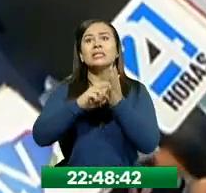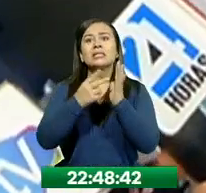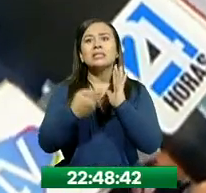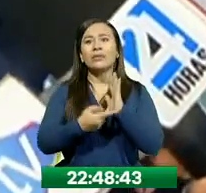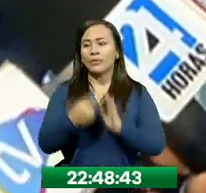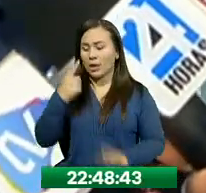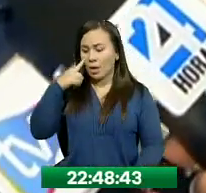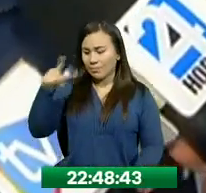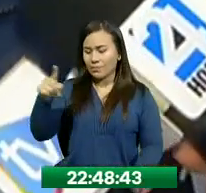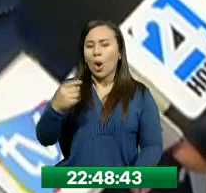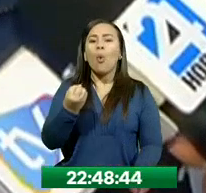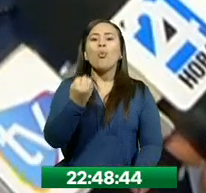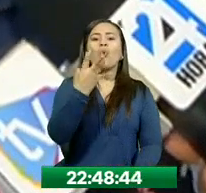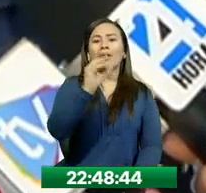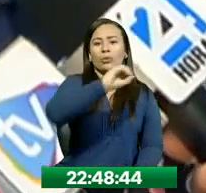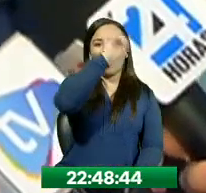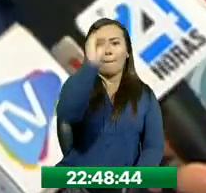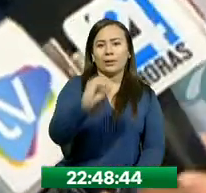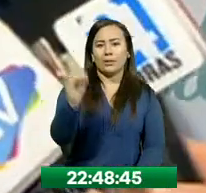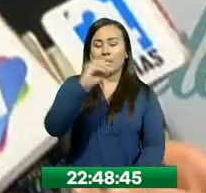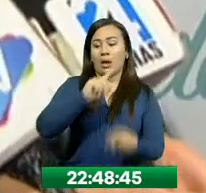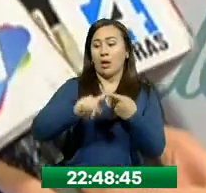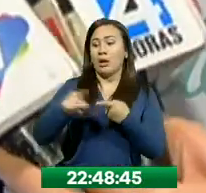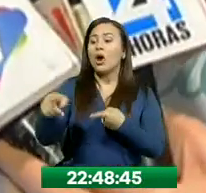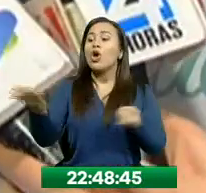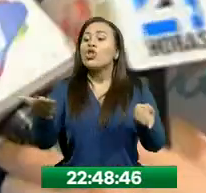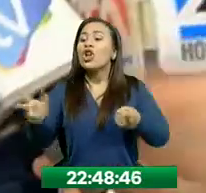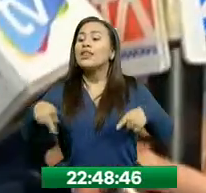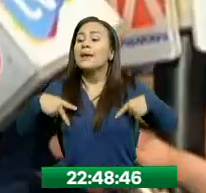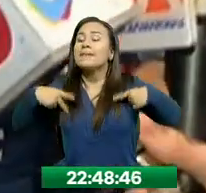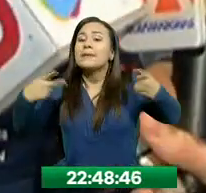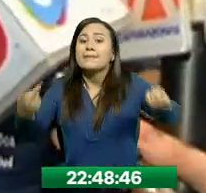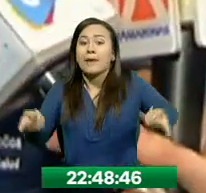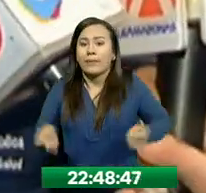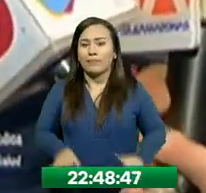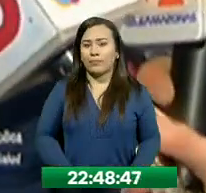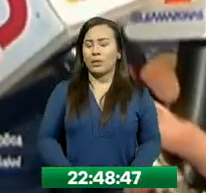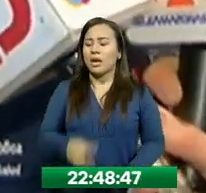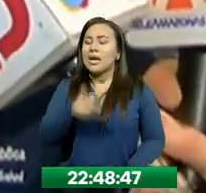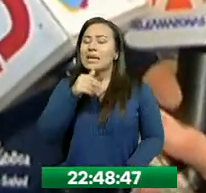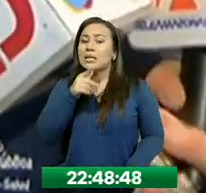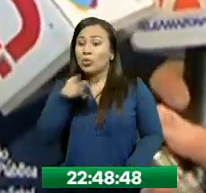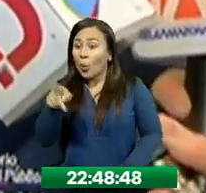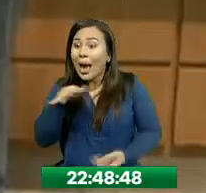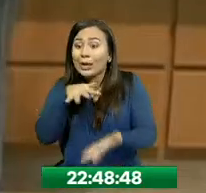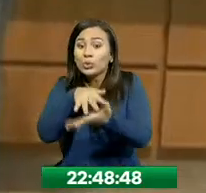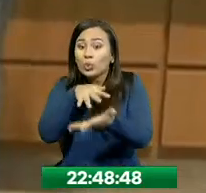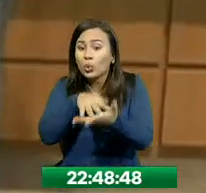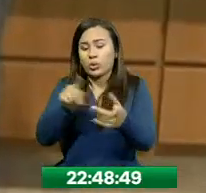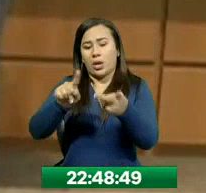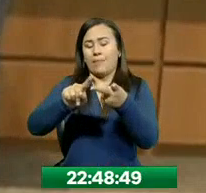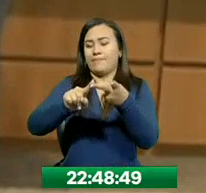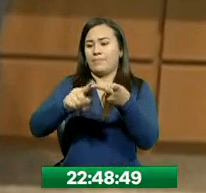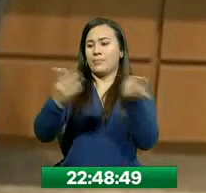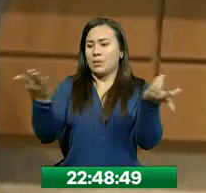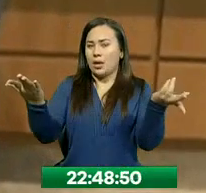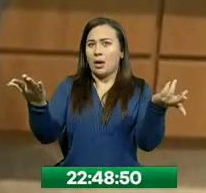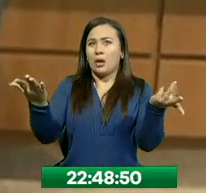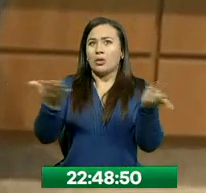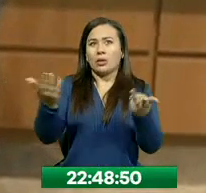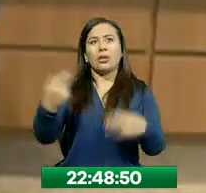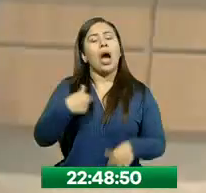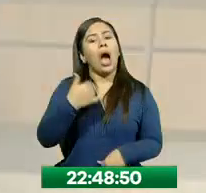no solo desde su parte funcional, sino la capacidad para poder adaptarse a su entorno. Es lo que siempre hemos estado